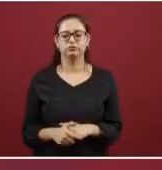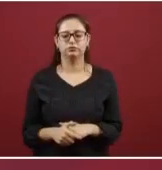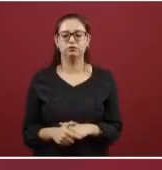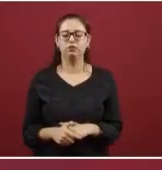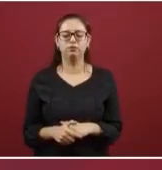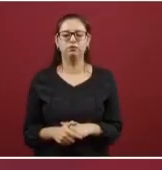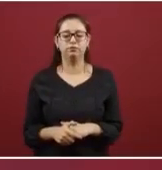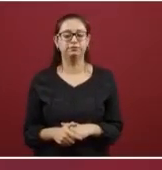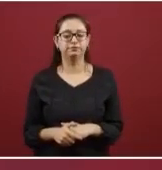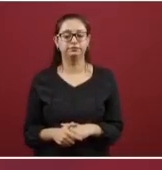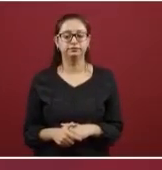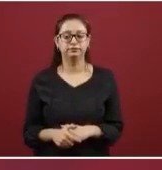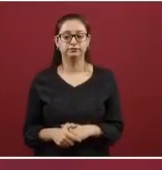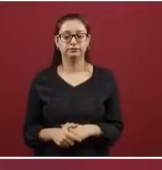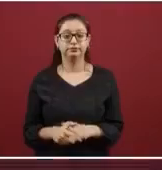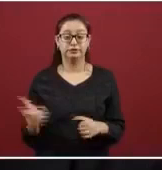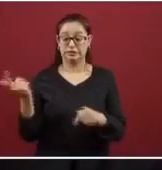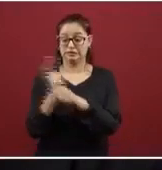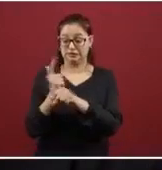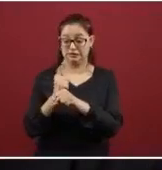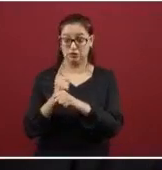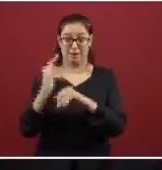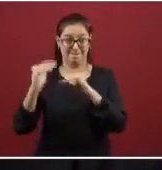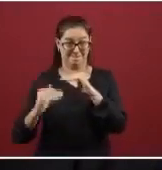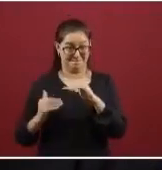más allá de la licenciatura